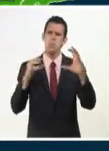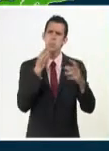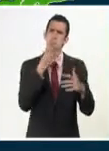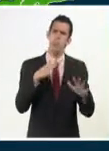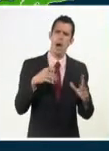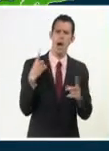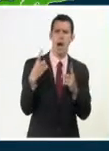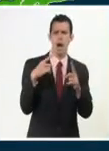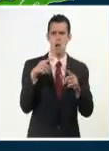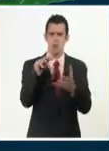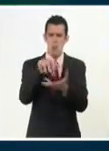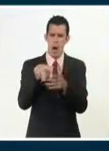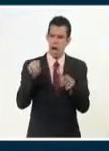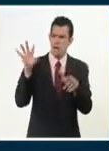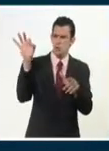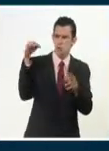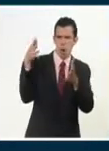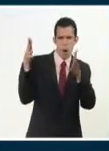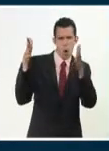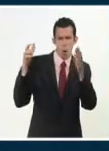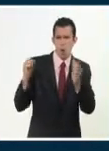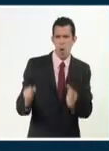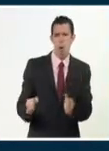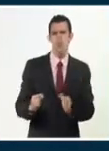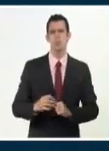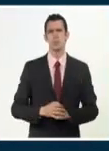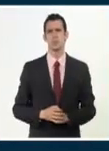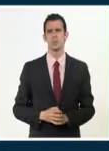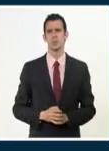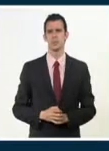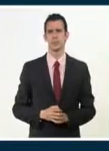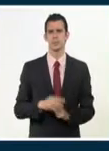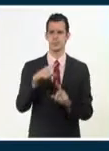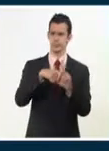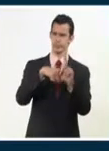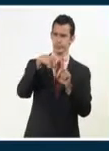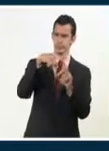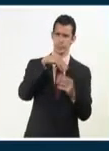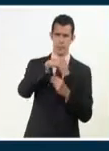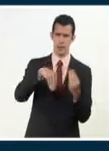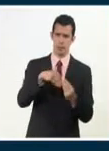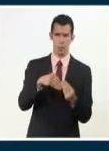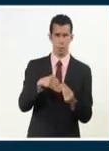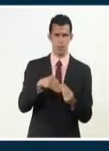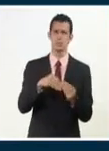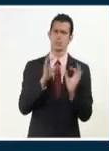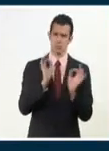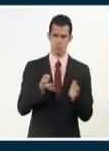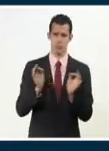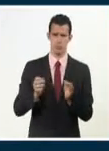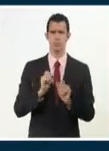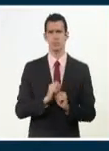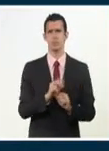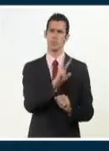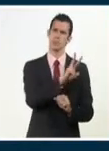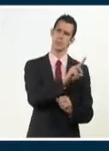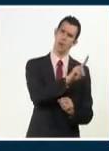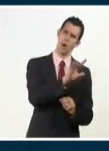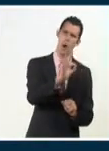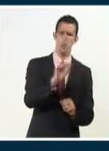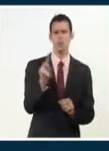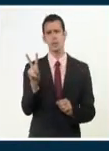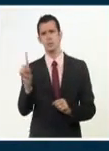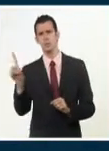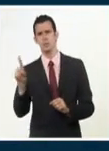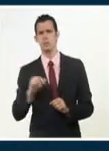algunas localidades. Las temperaturas con poca variación, las mínimas en la madrugada entre 18 y 21 grados Celsius y las máximas en la tarde